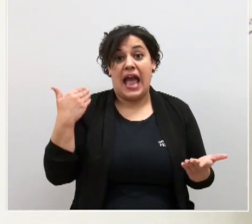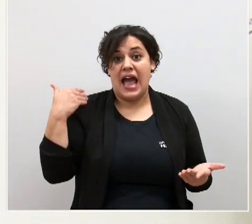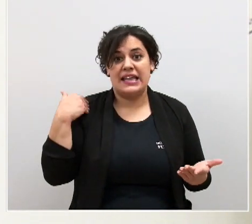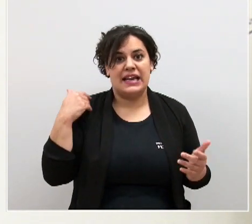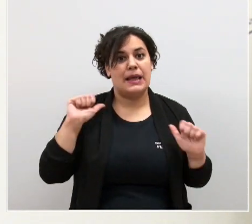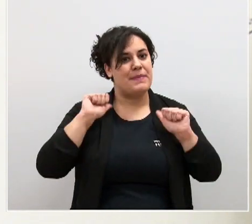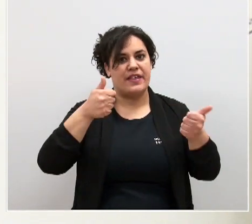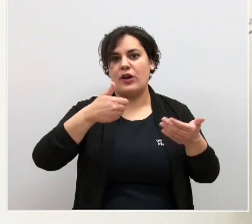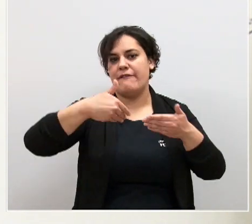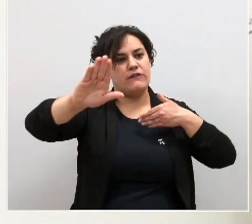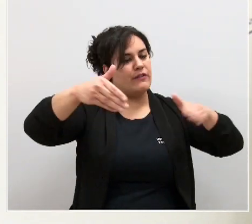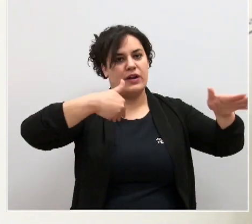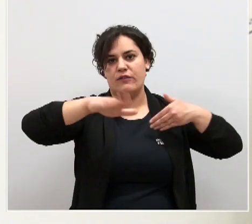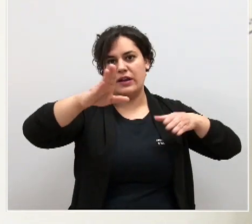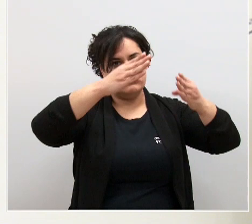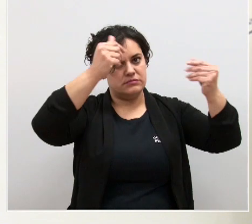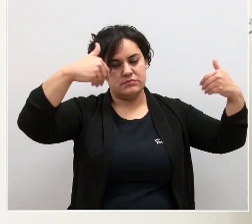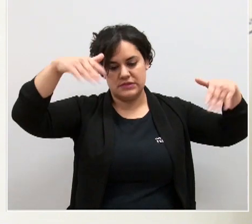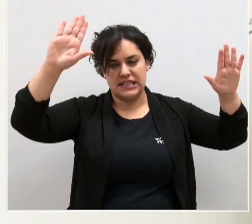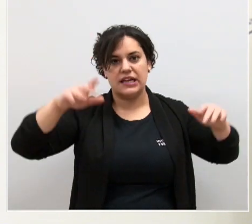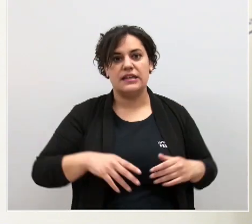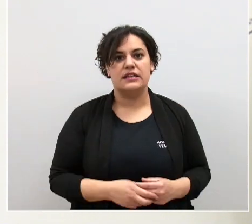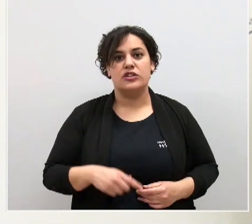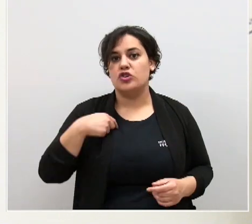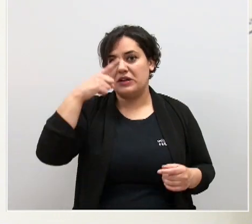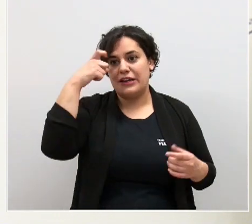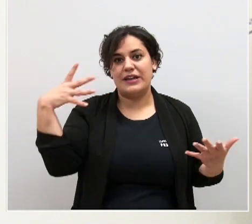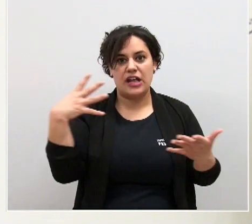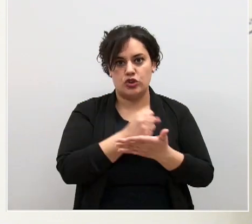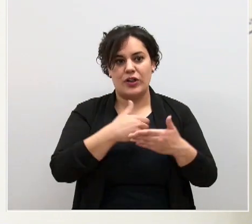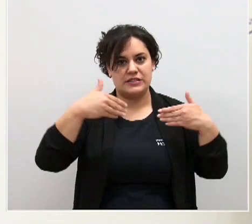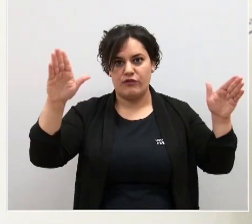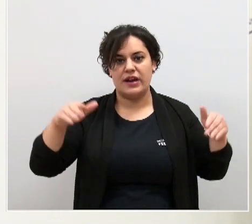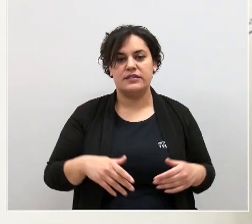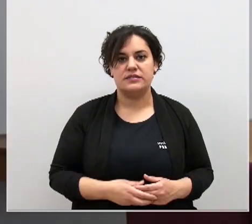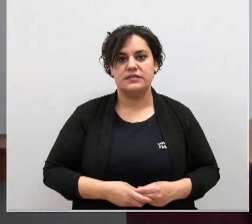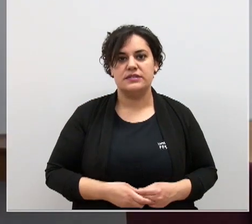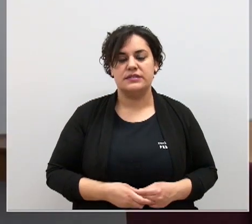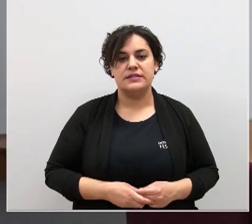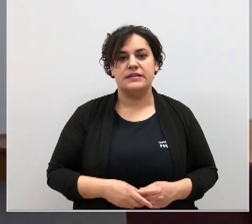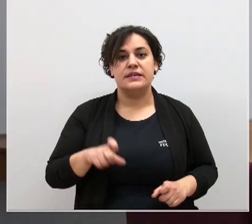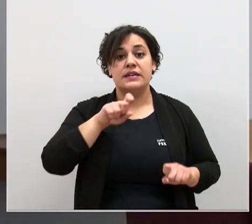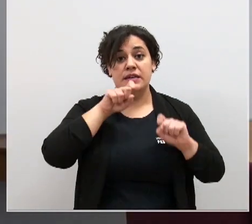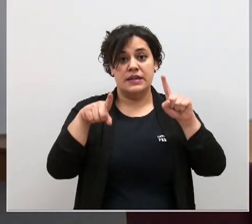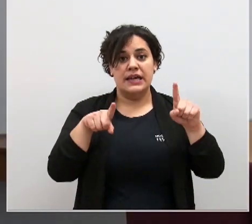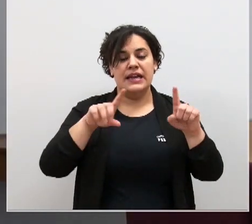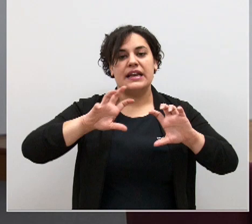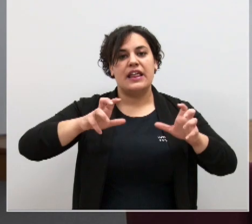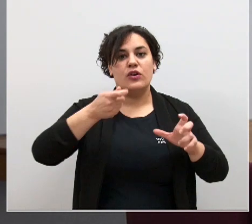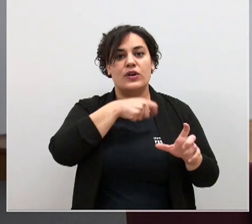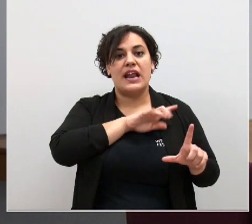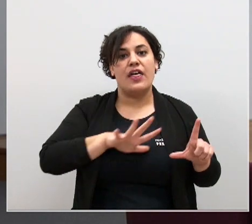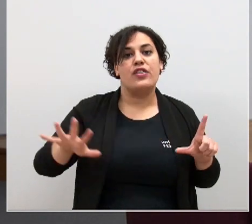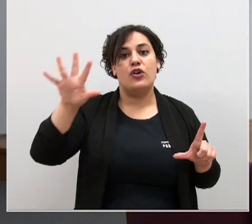se empezaron a retirar. Yo imagino que estarán ya retiradas y todas puestas en cuarentena, ¿no? Nunca mejor dicho. Pregunta de Radio Nacional de España. ¿Sigue